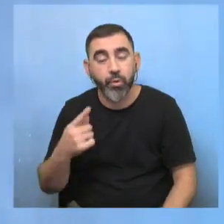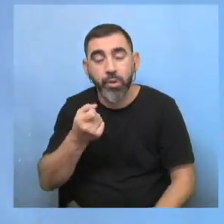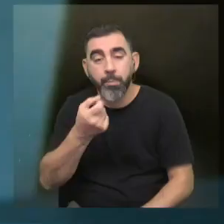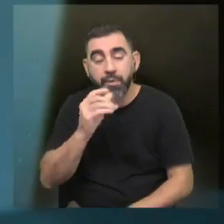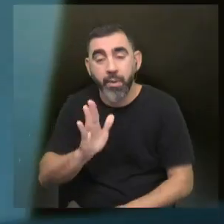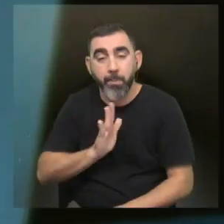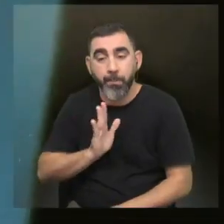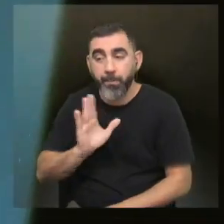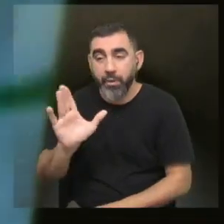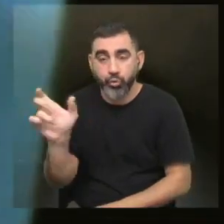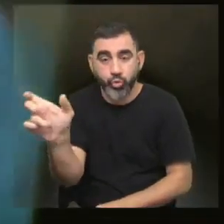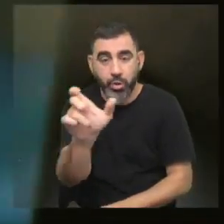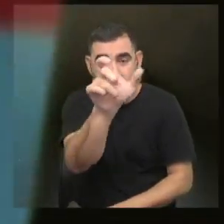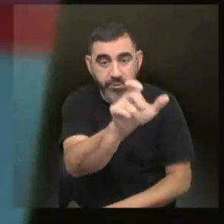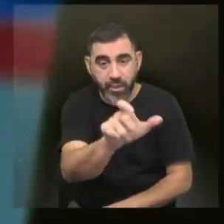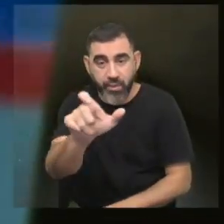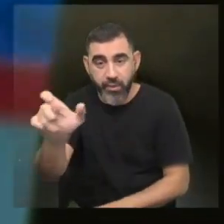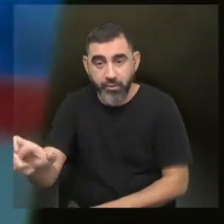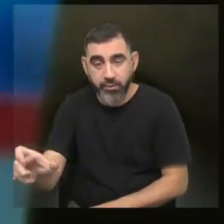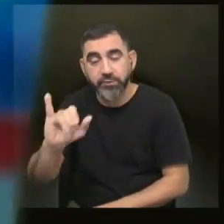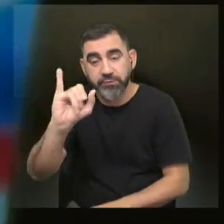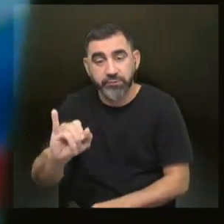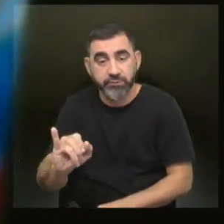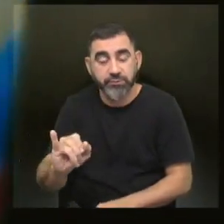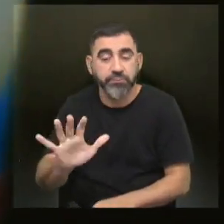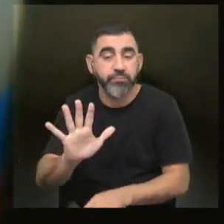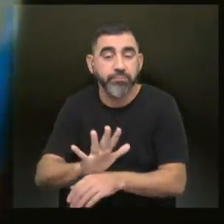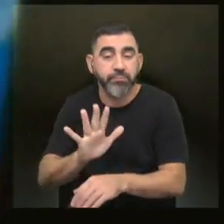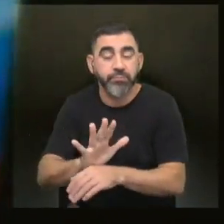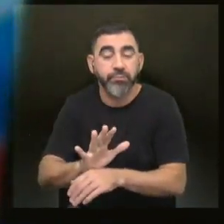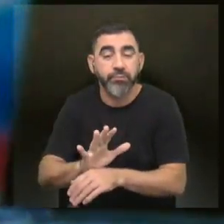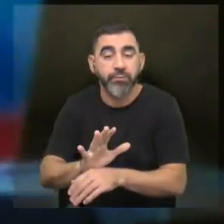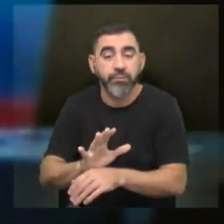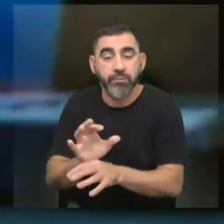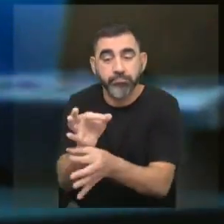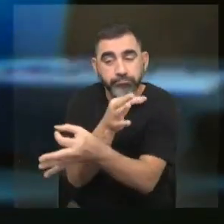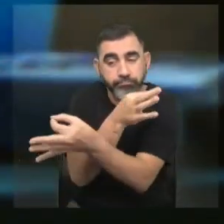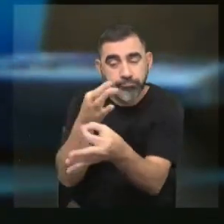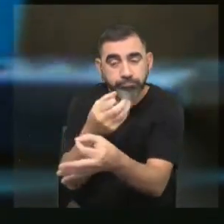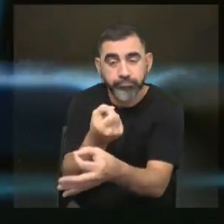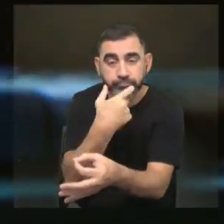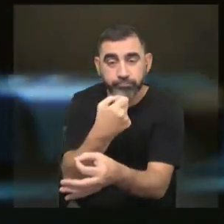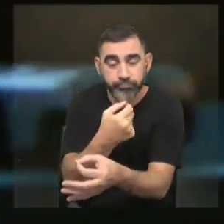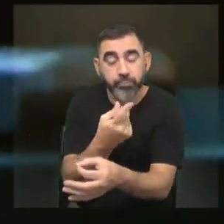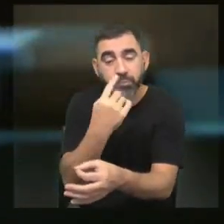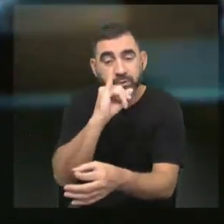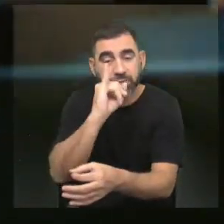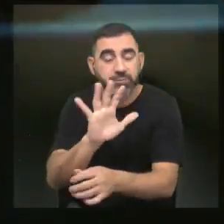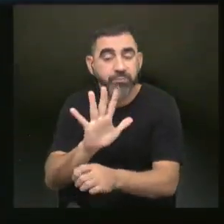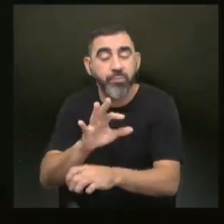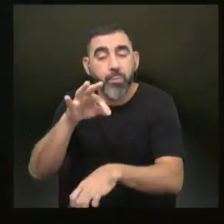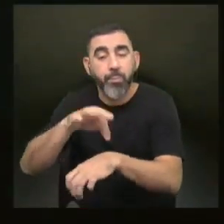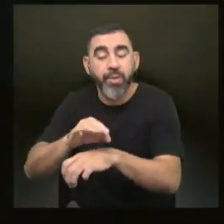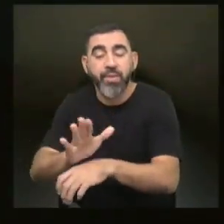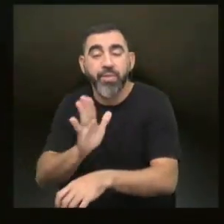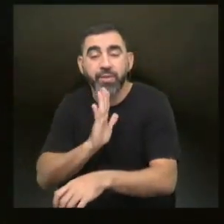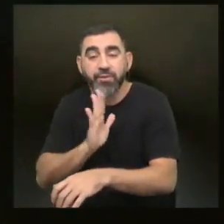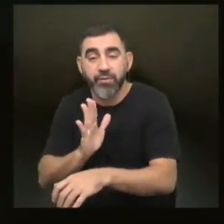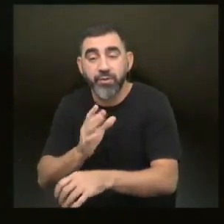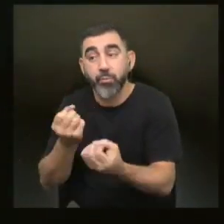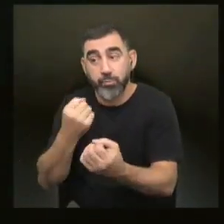Acá dentro del departamento de microbiología trabajamos en el laboratorio de ecología microbiana acuática, principalmente